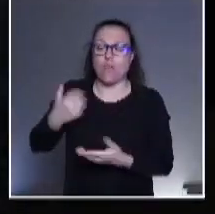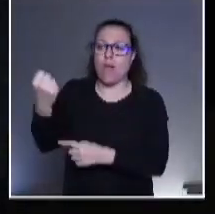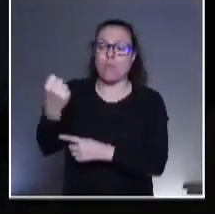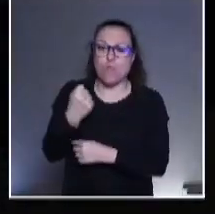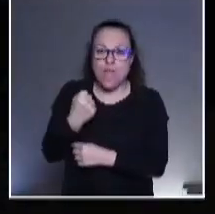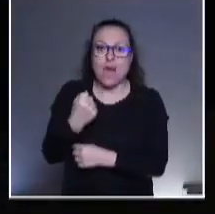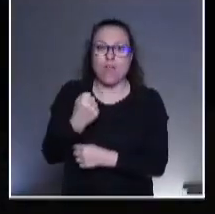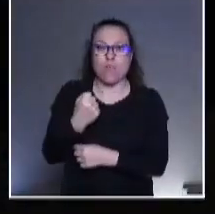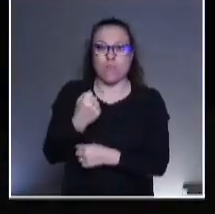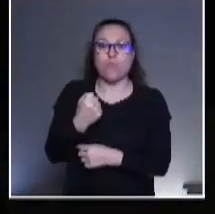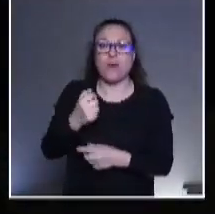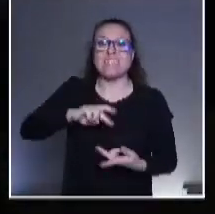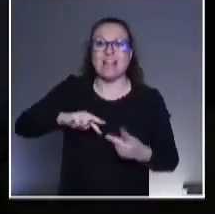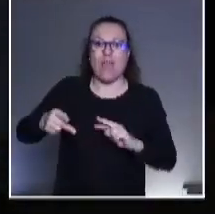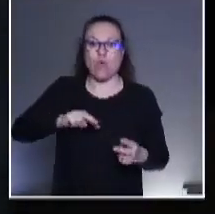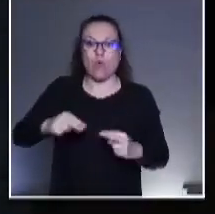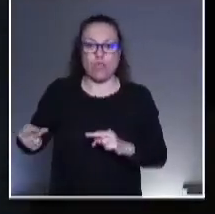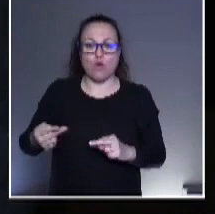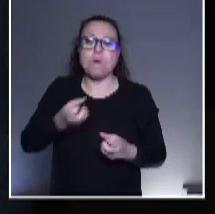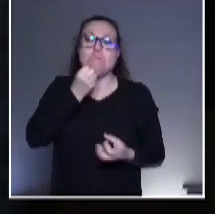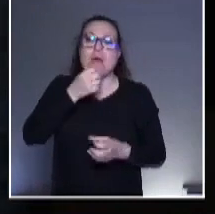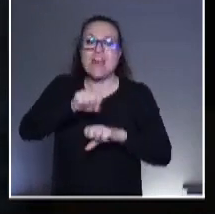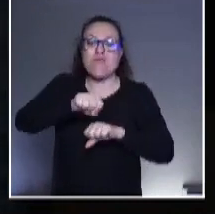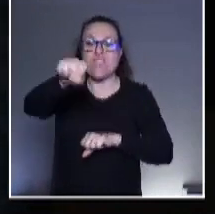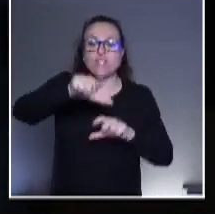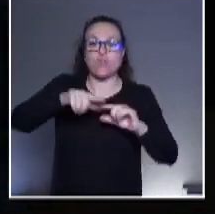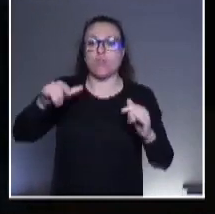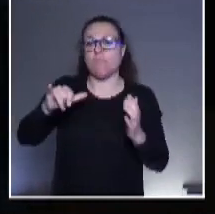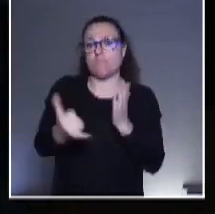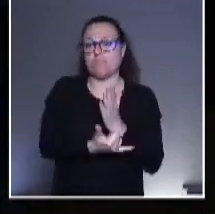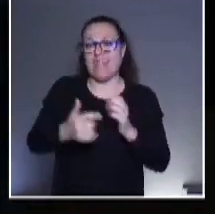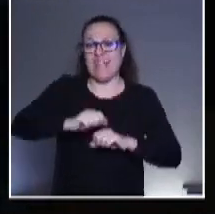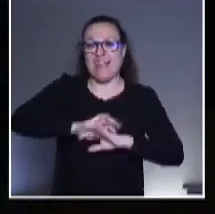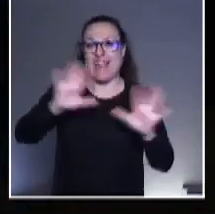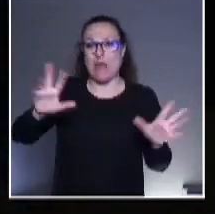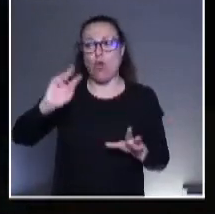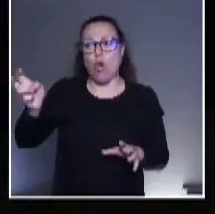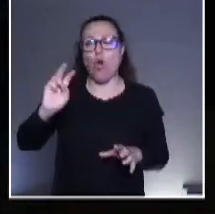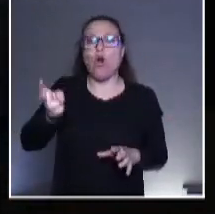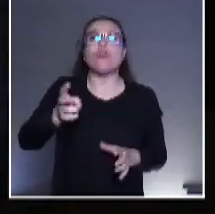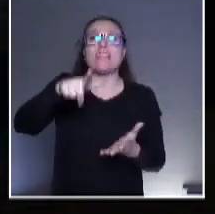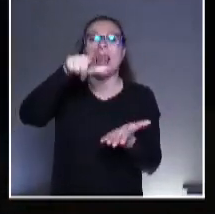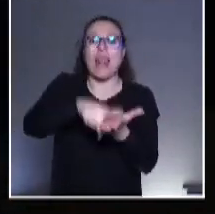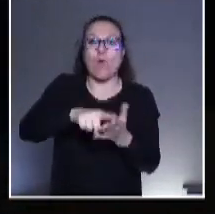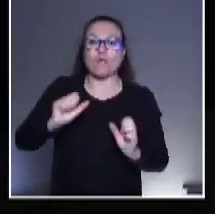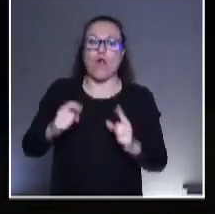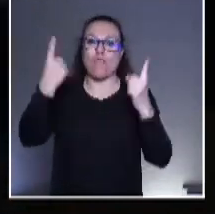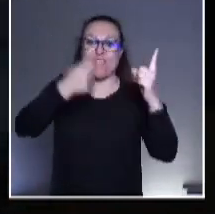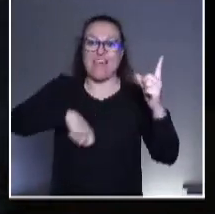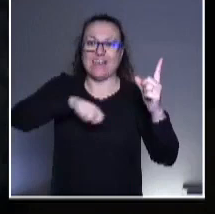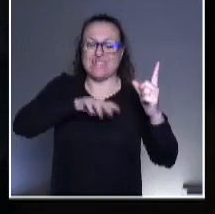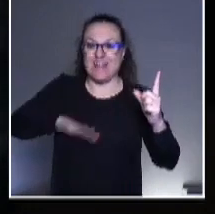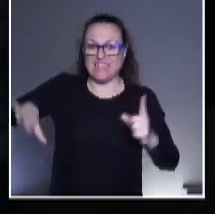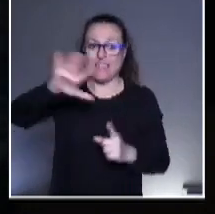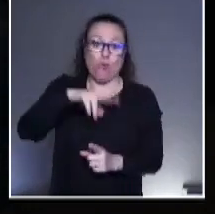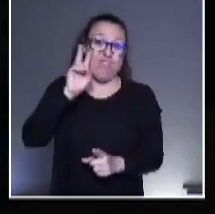apoyado la traducción del manifiesto de lenguaje claro al resto de lenguas oficiales del Estado y que probablemente